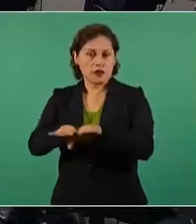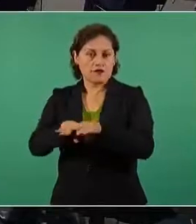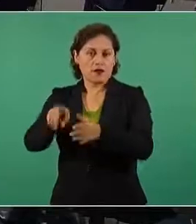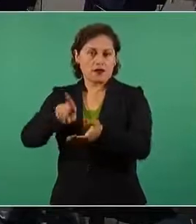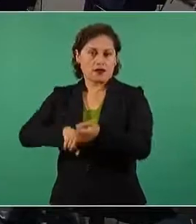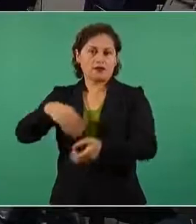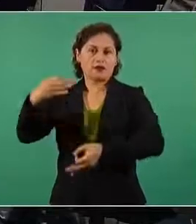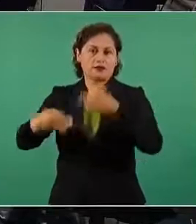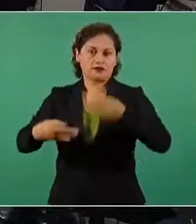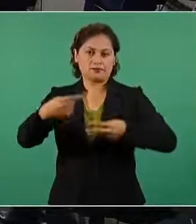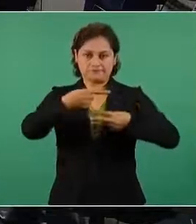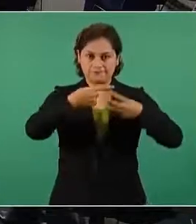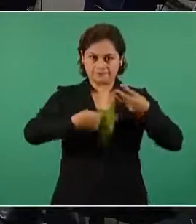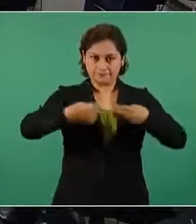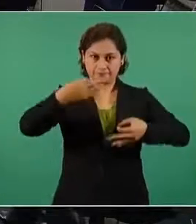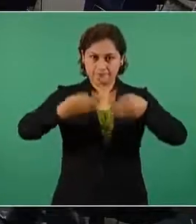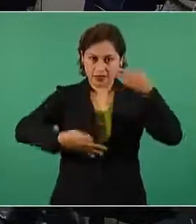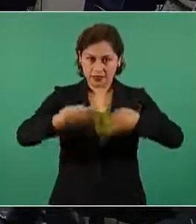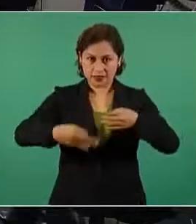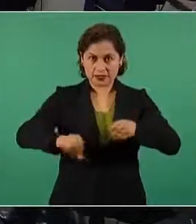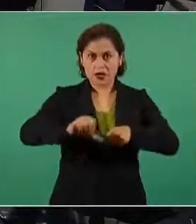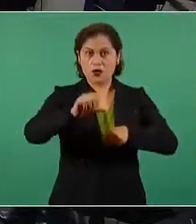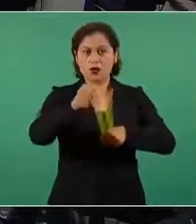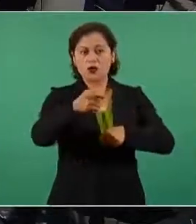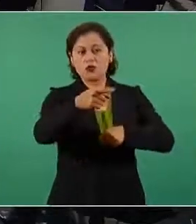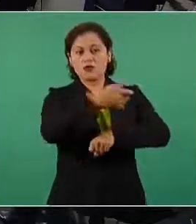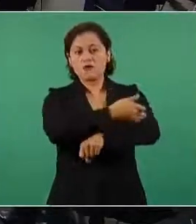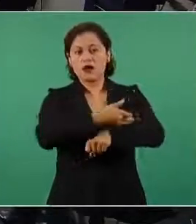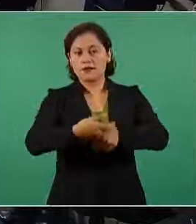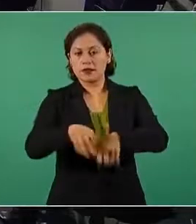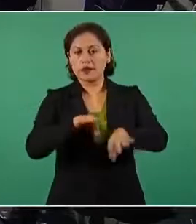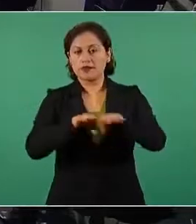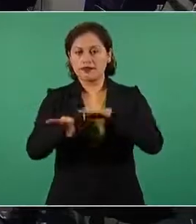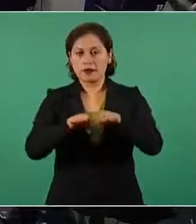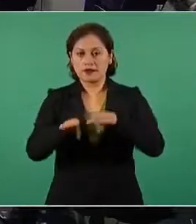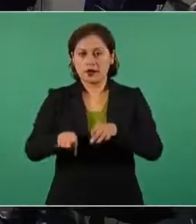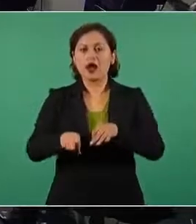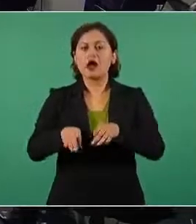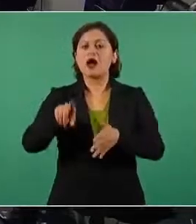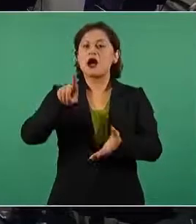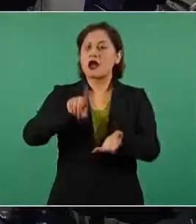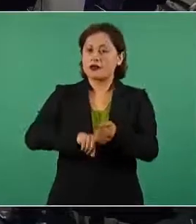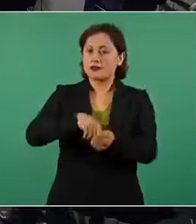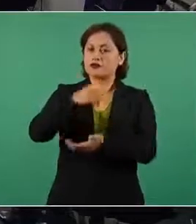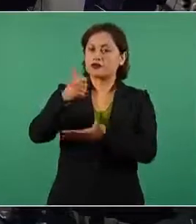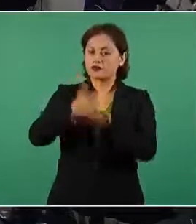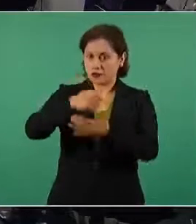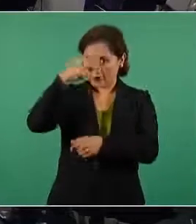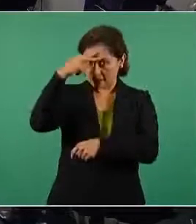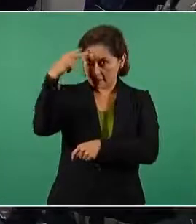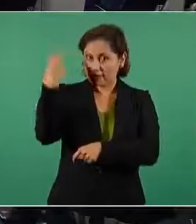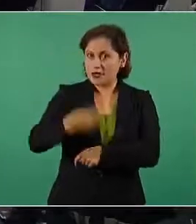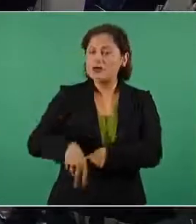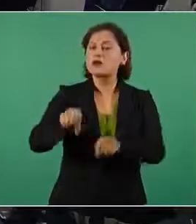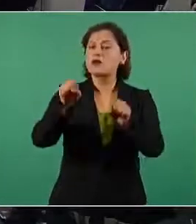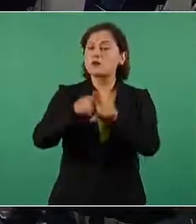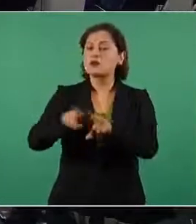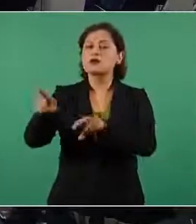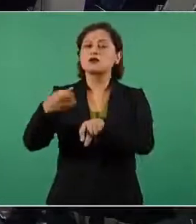personas que están trabajando están en los diversos juzgados, tanto en la Ciudad de México ahora como en